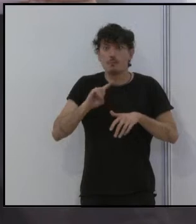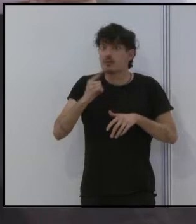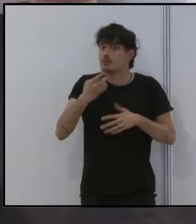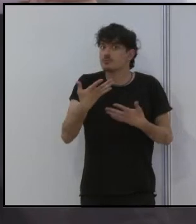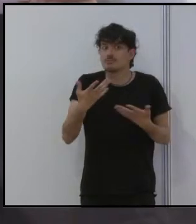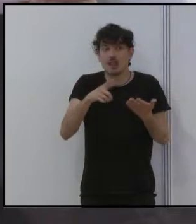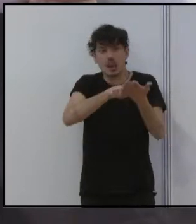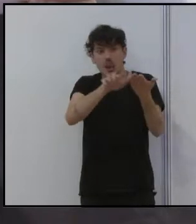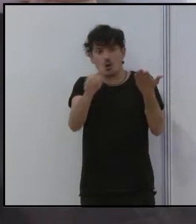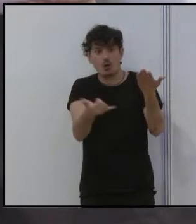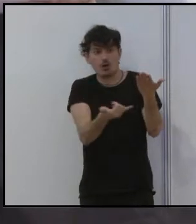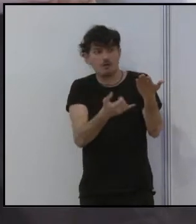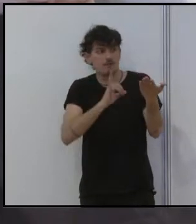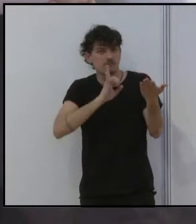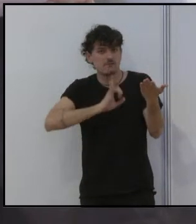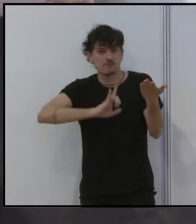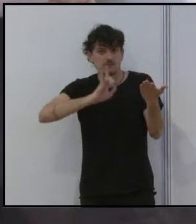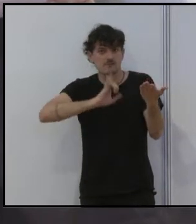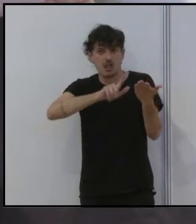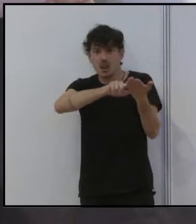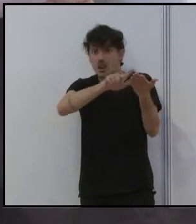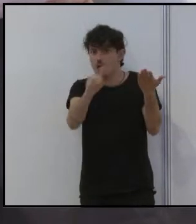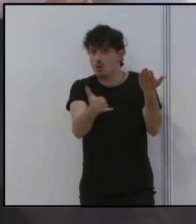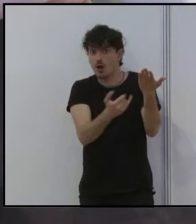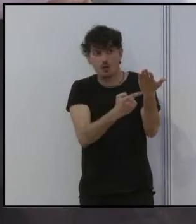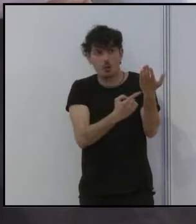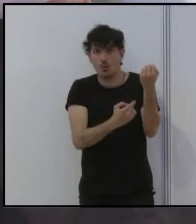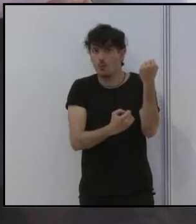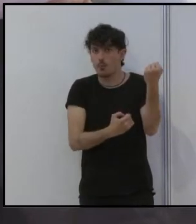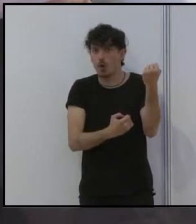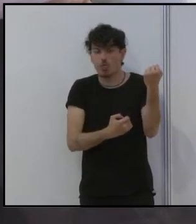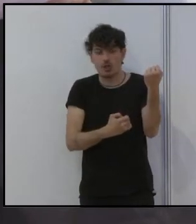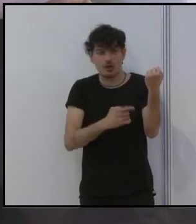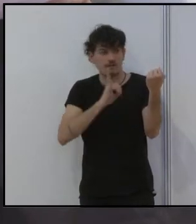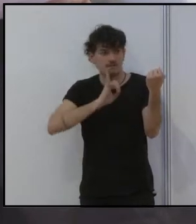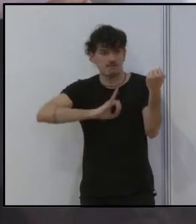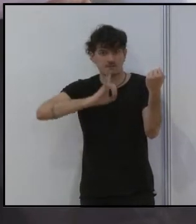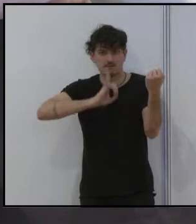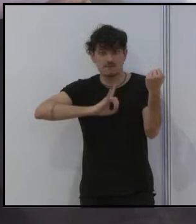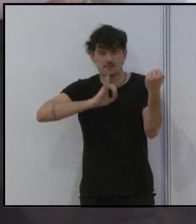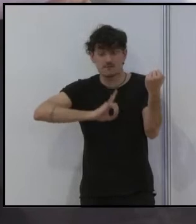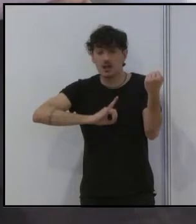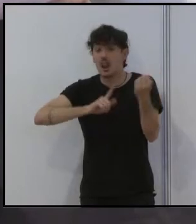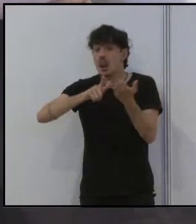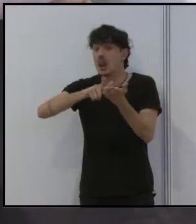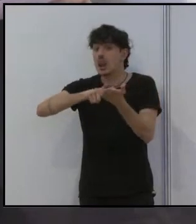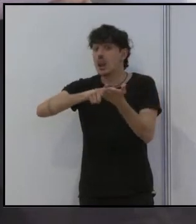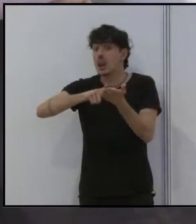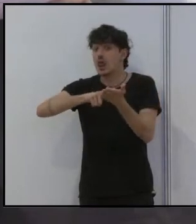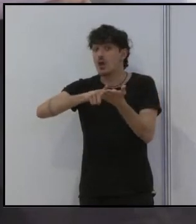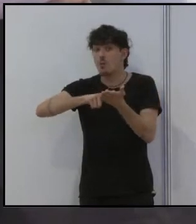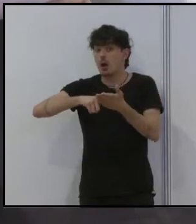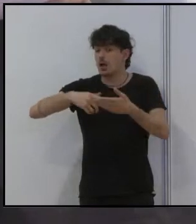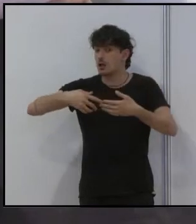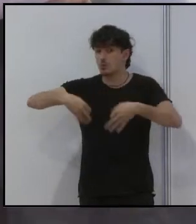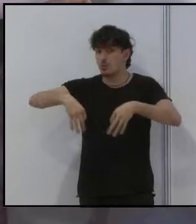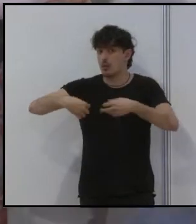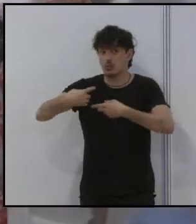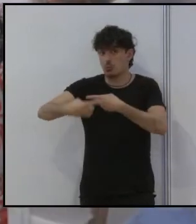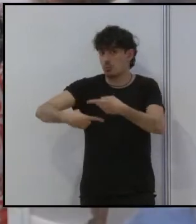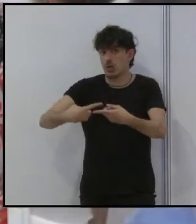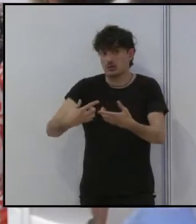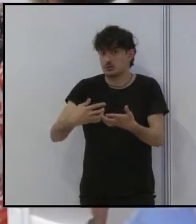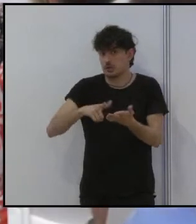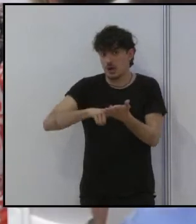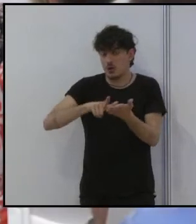lenguaje, por el poder que tiene el lenguaje para abrir nuestra lengua, la lengua que utilizamos, la lengua cotidiana, la lengua doméstica,